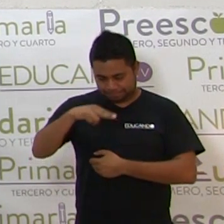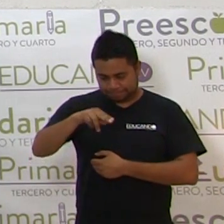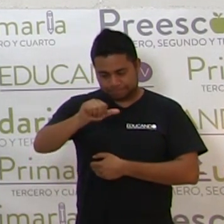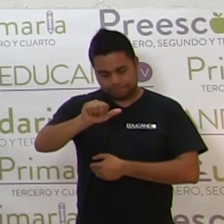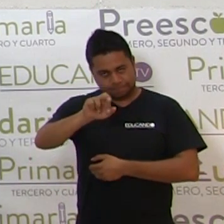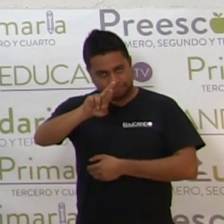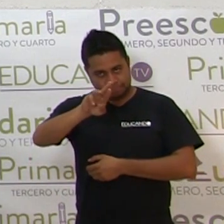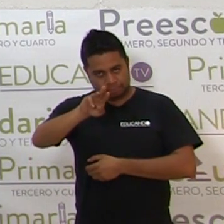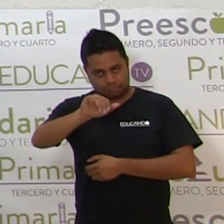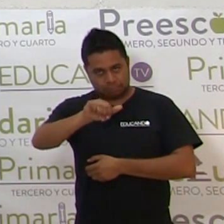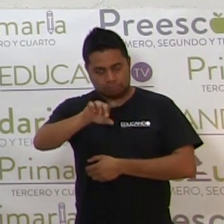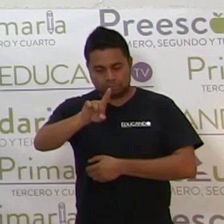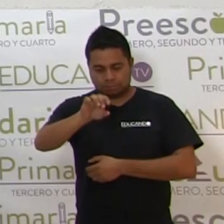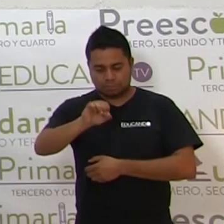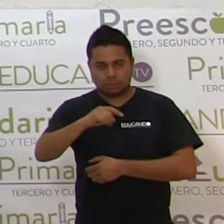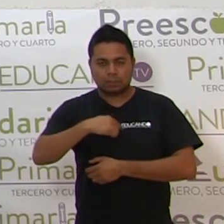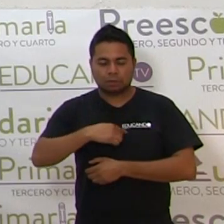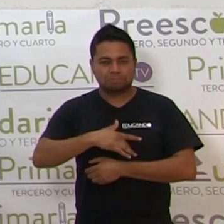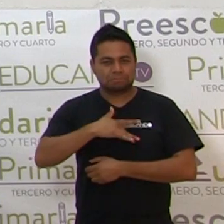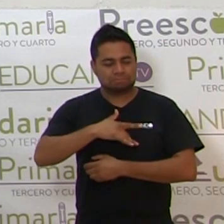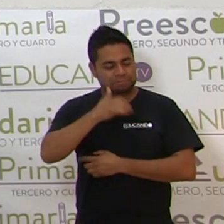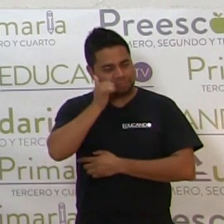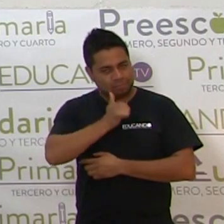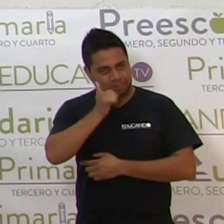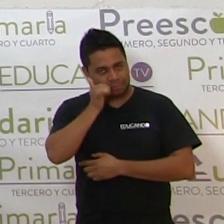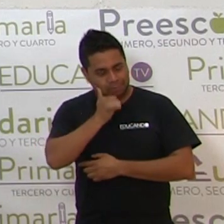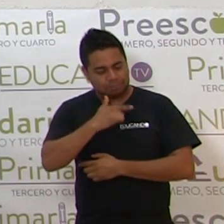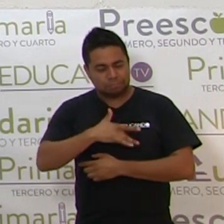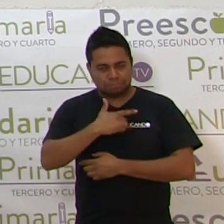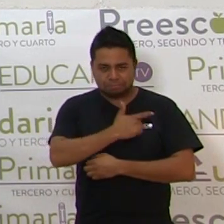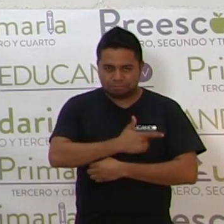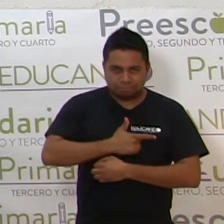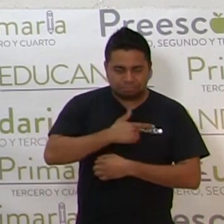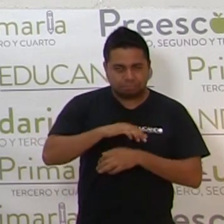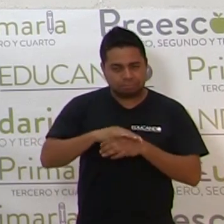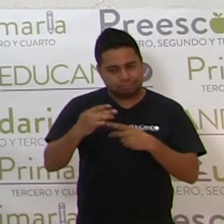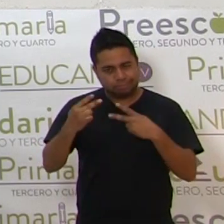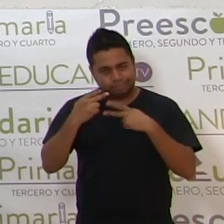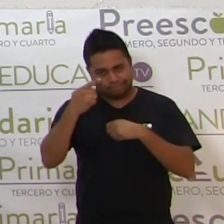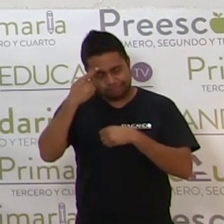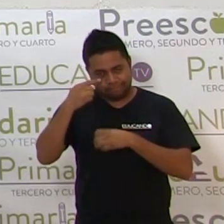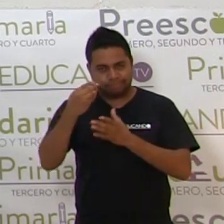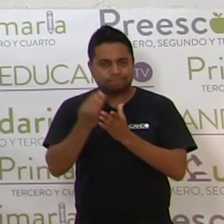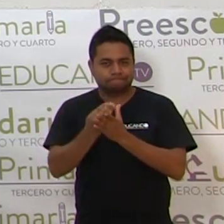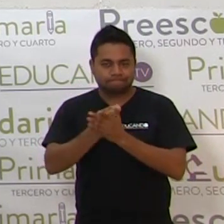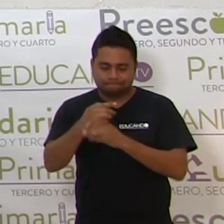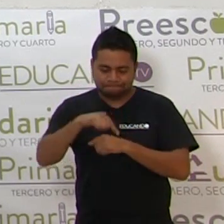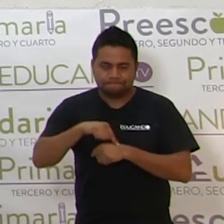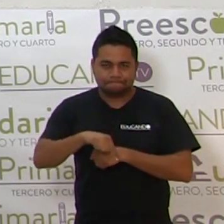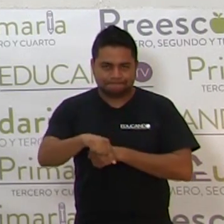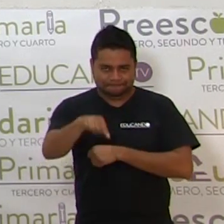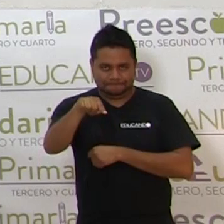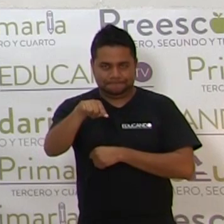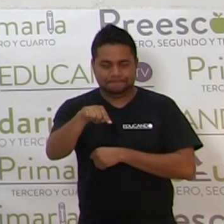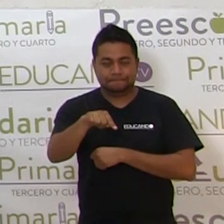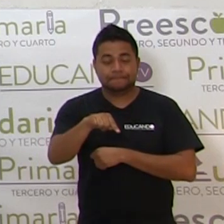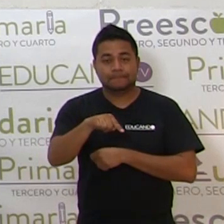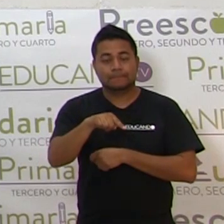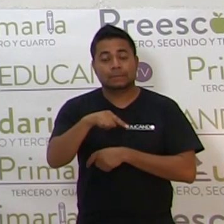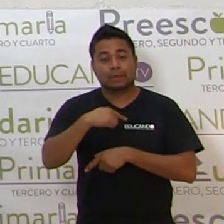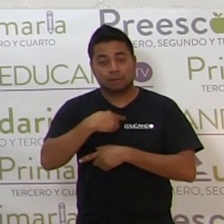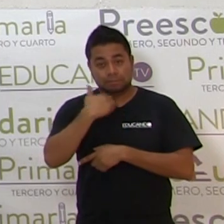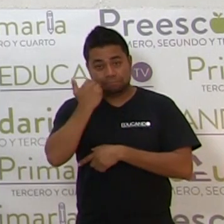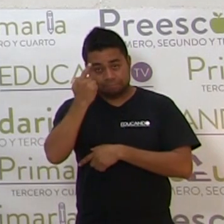es Armando Mendoza y como siempre es un gusto enorme el que nos sigas acompañando a lo largo de todos estos minutos. Te